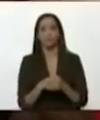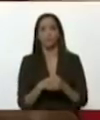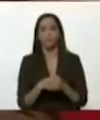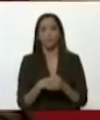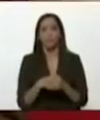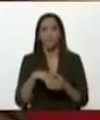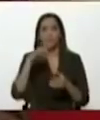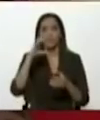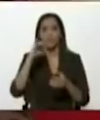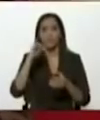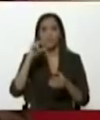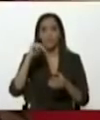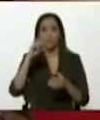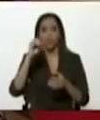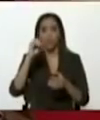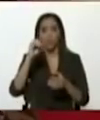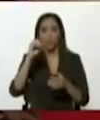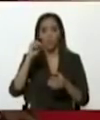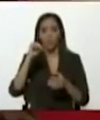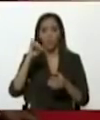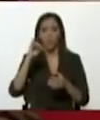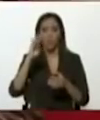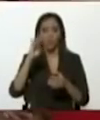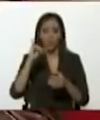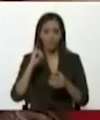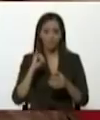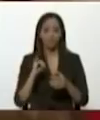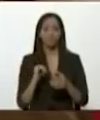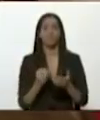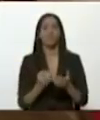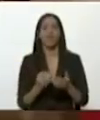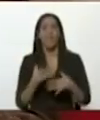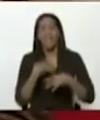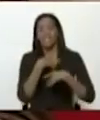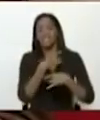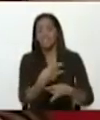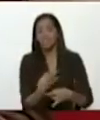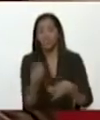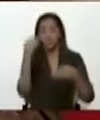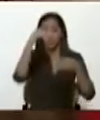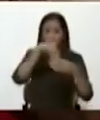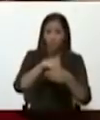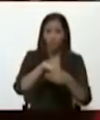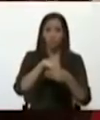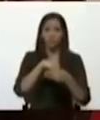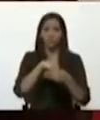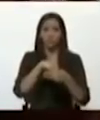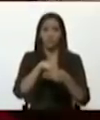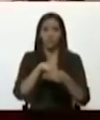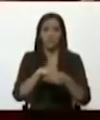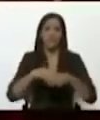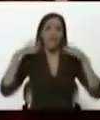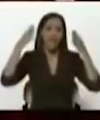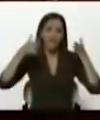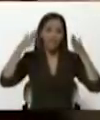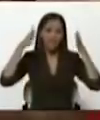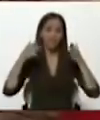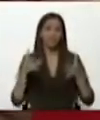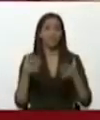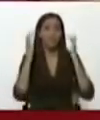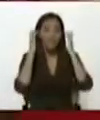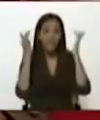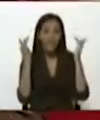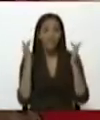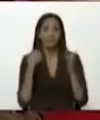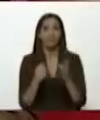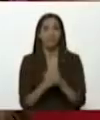a las intenciones de asesor de inteligencia para acabar con